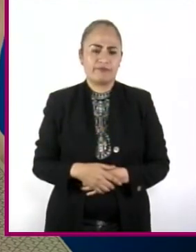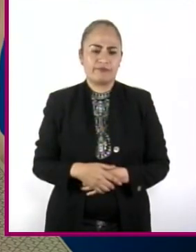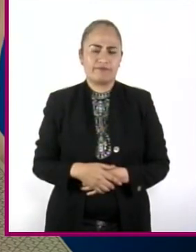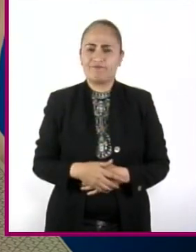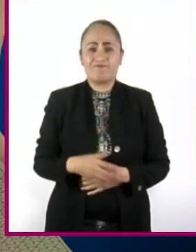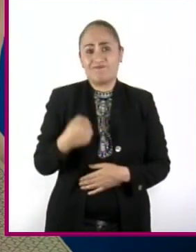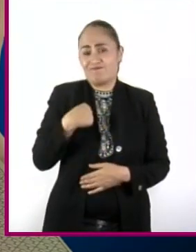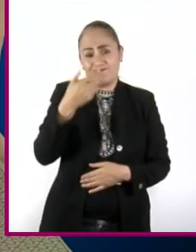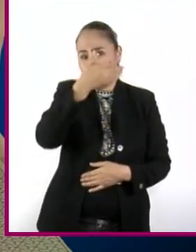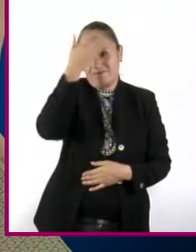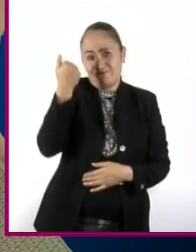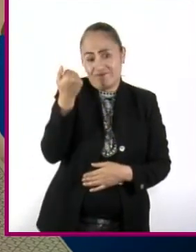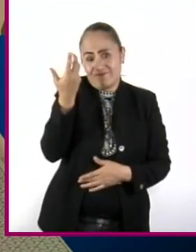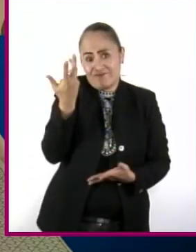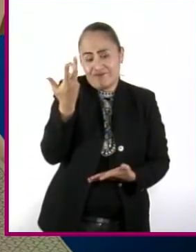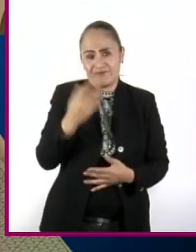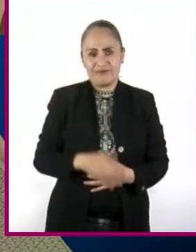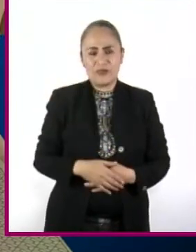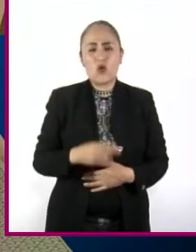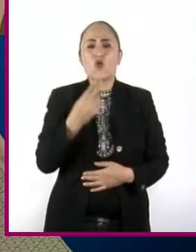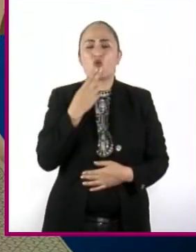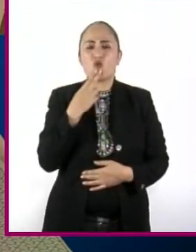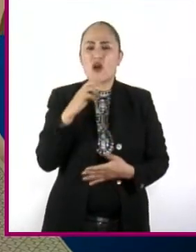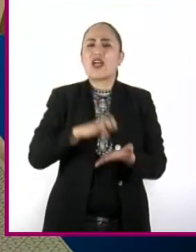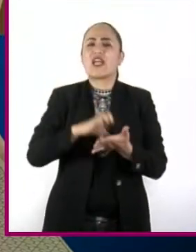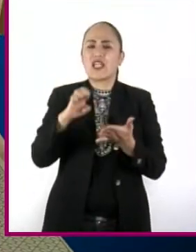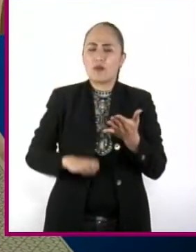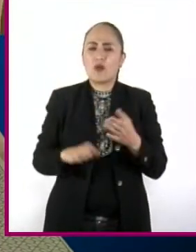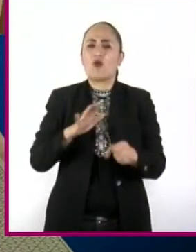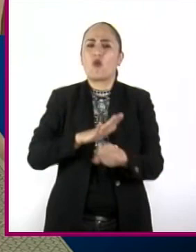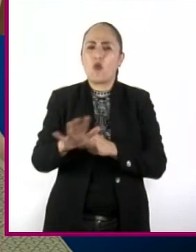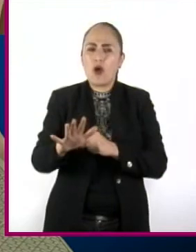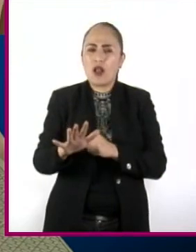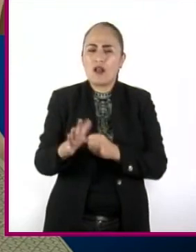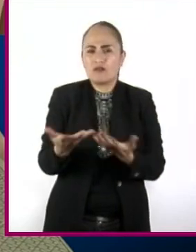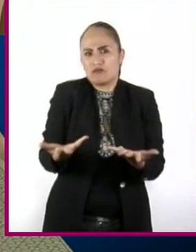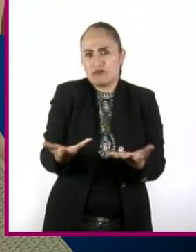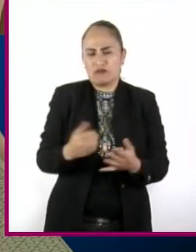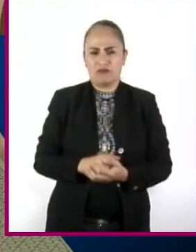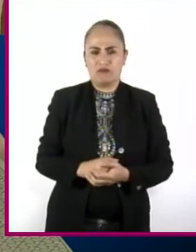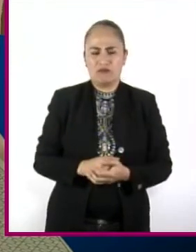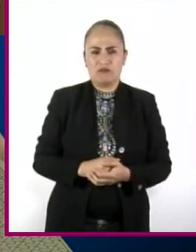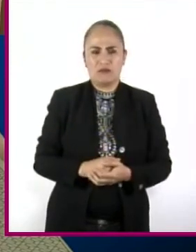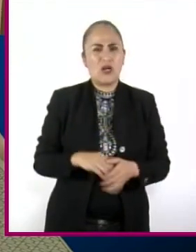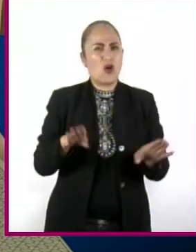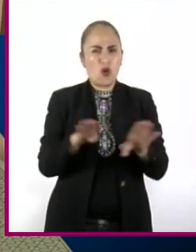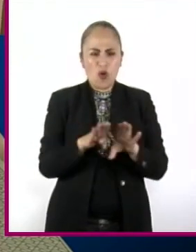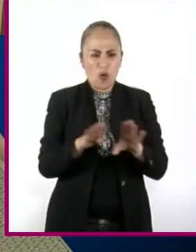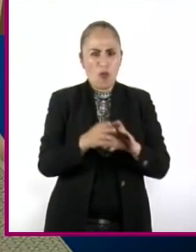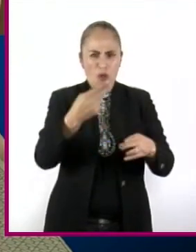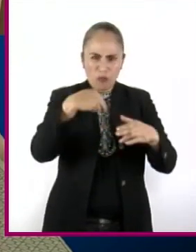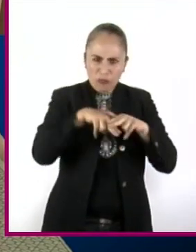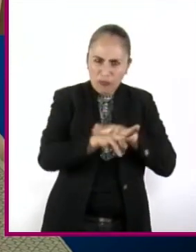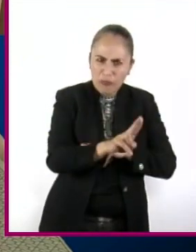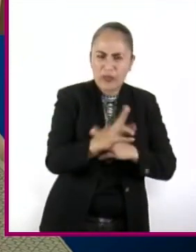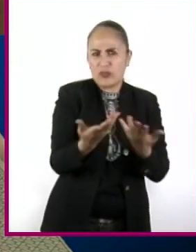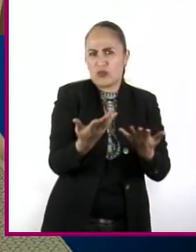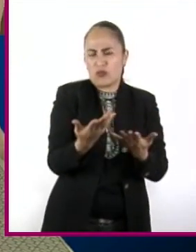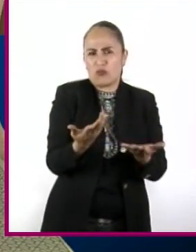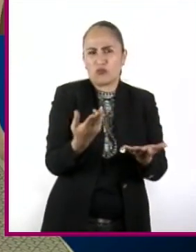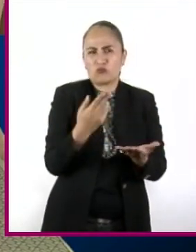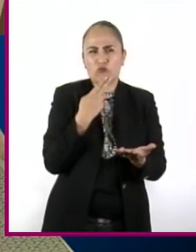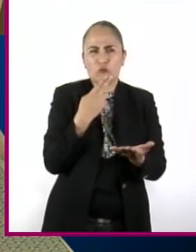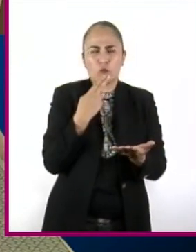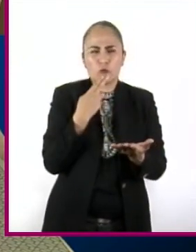Ay, no sé, Memo. ¿Qué usaron como modelo? ¿Qué podría servirles para entender cómo funciona el metro?